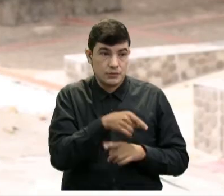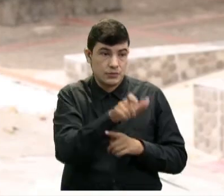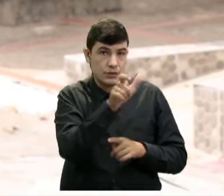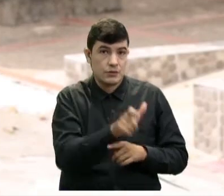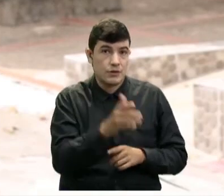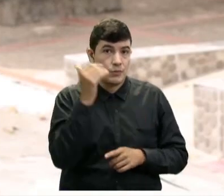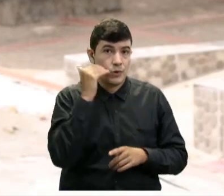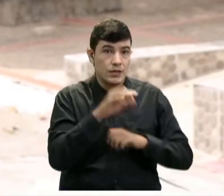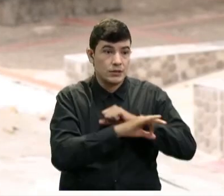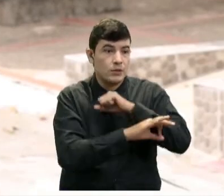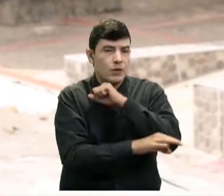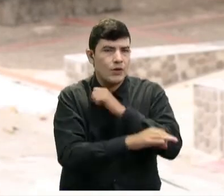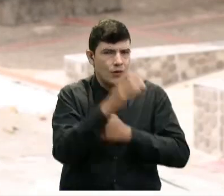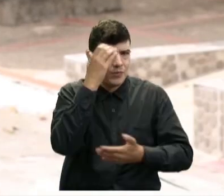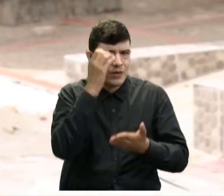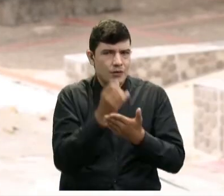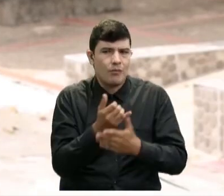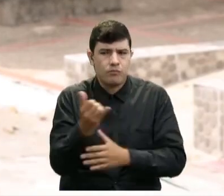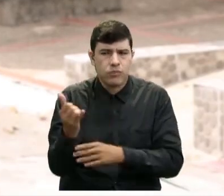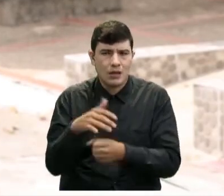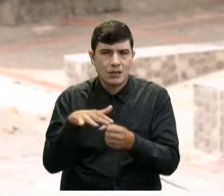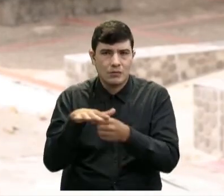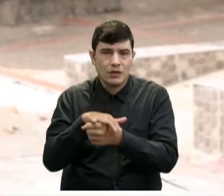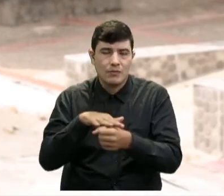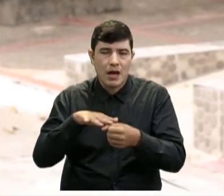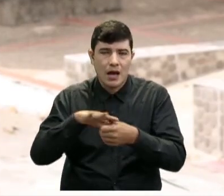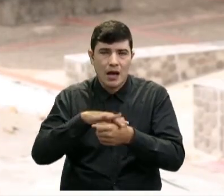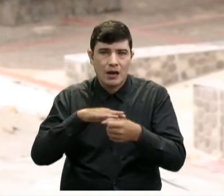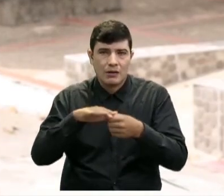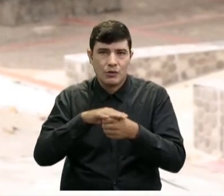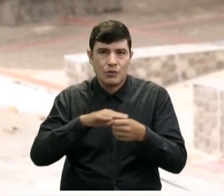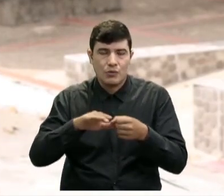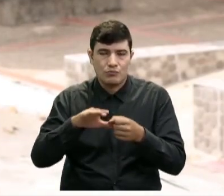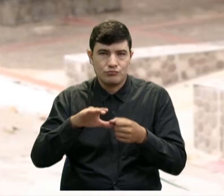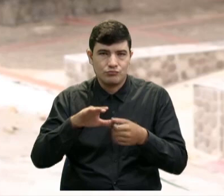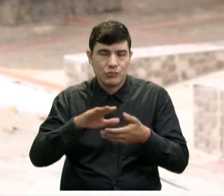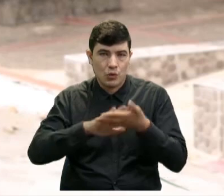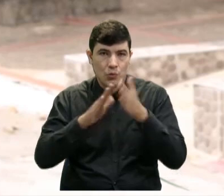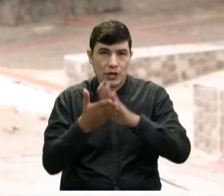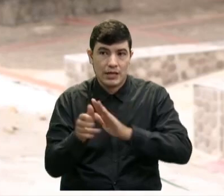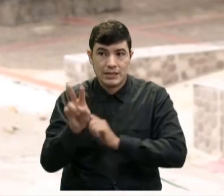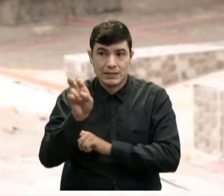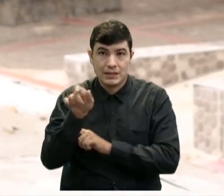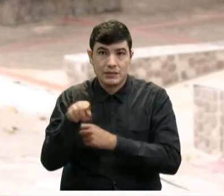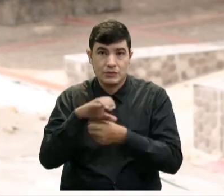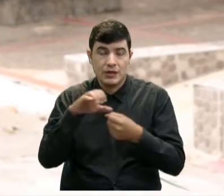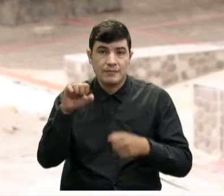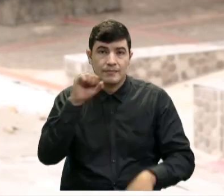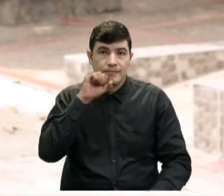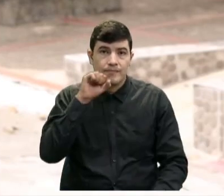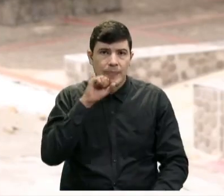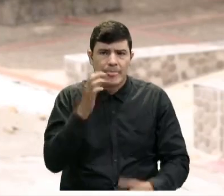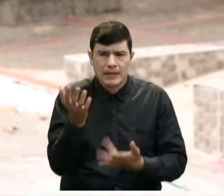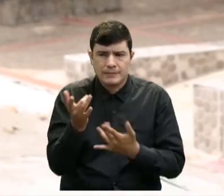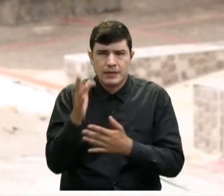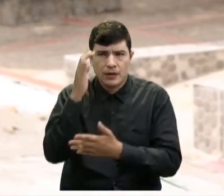frente a estos hechos registrados en la comuna 7 de Barranca Bermeja. Pues hasta el momento estamos a la espera de un pronunciamiento por parte